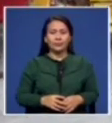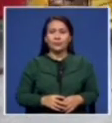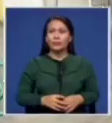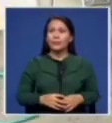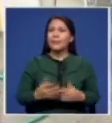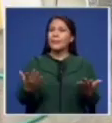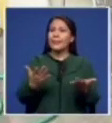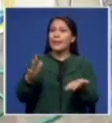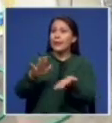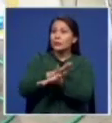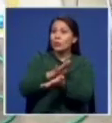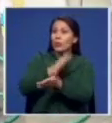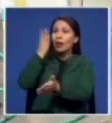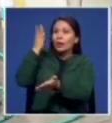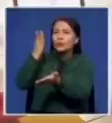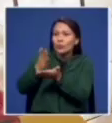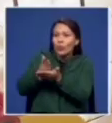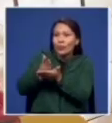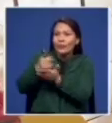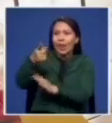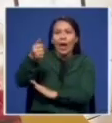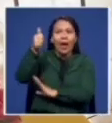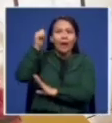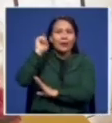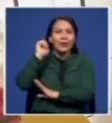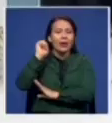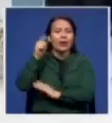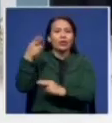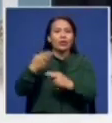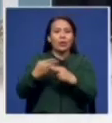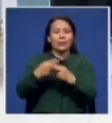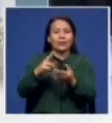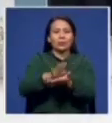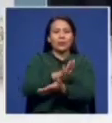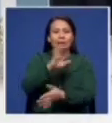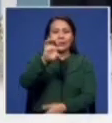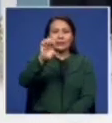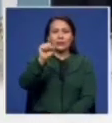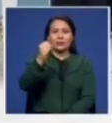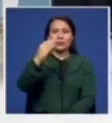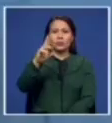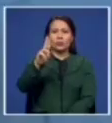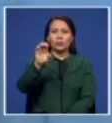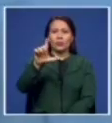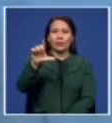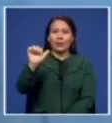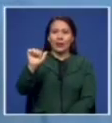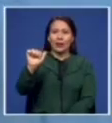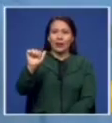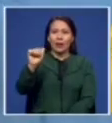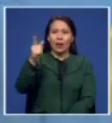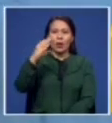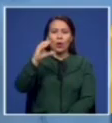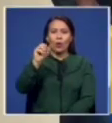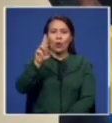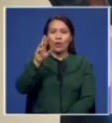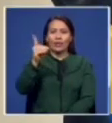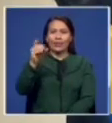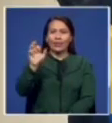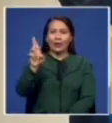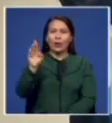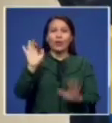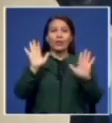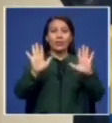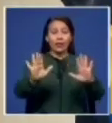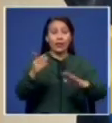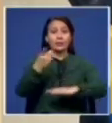Las clases fueron suspendidas ayer en la escuela Esteban Cordero Bodero, ubicada en el sector de Mapasingue Este, en el norte de Guayaquil. Hace 10